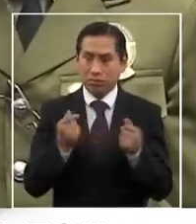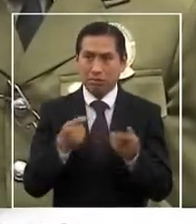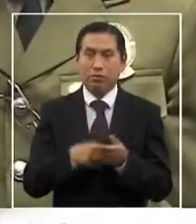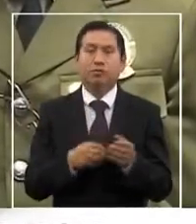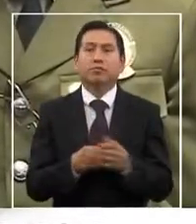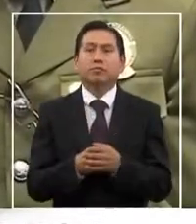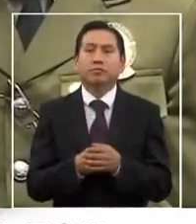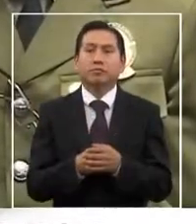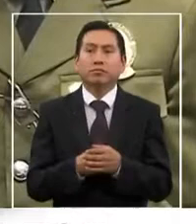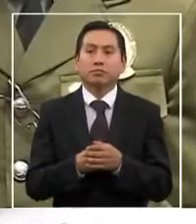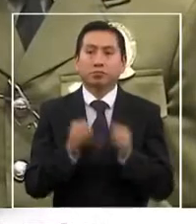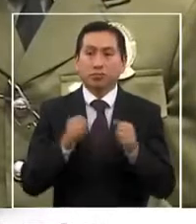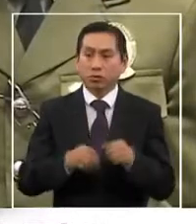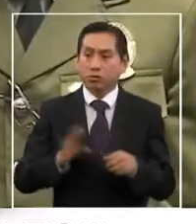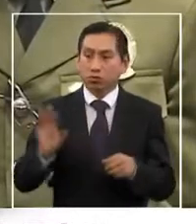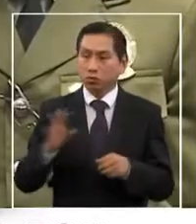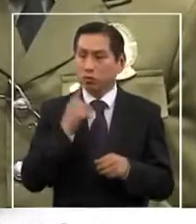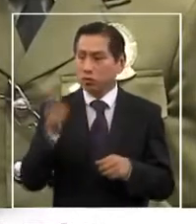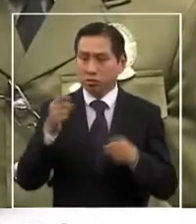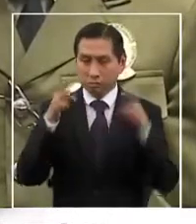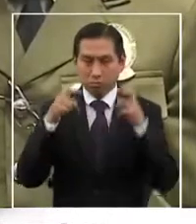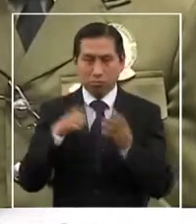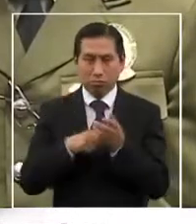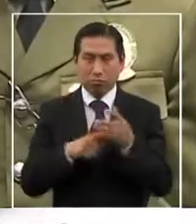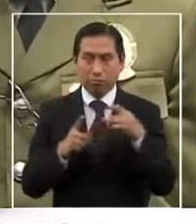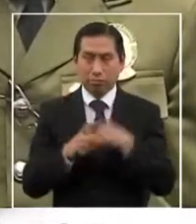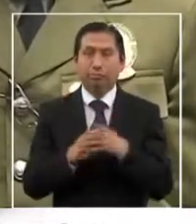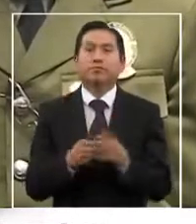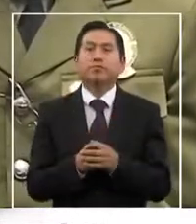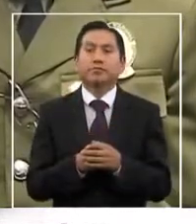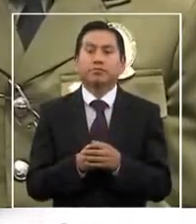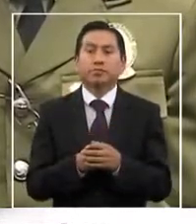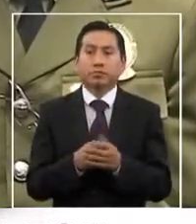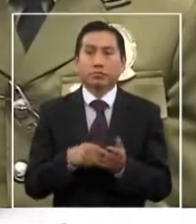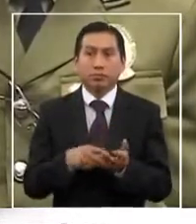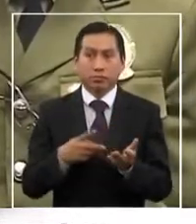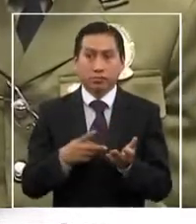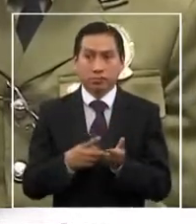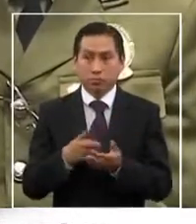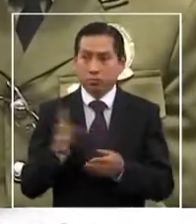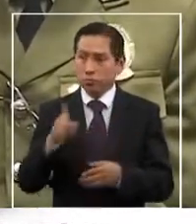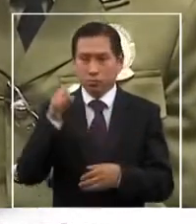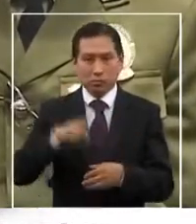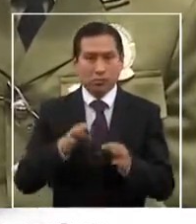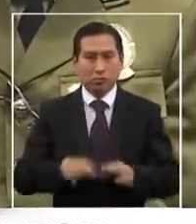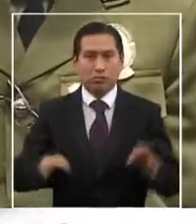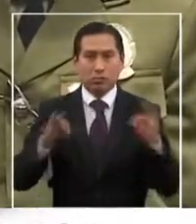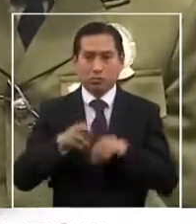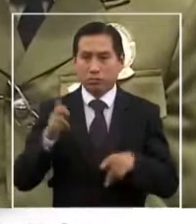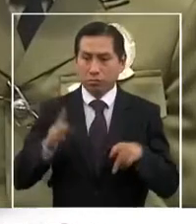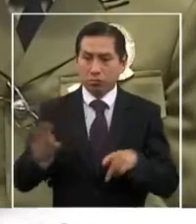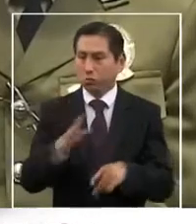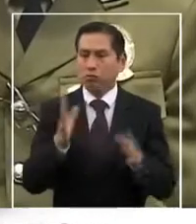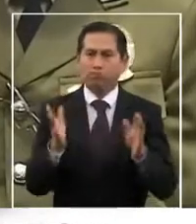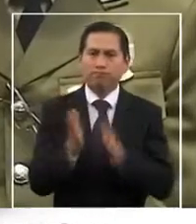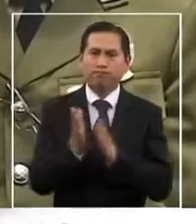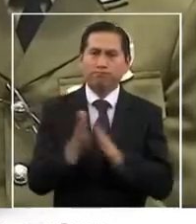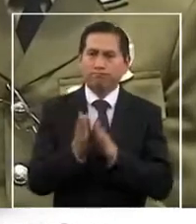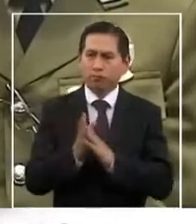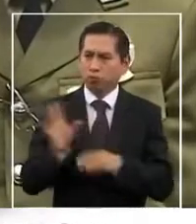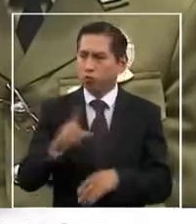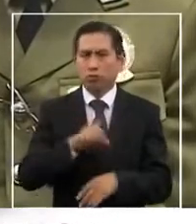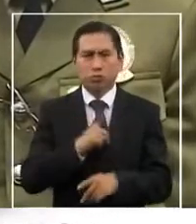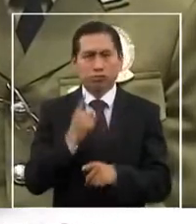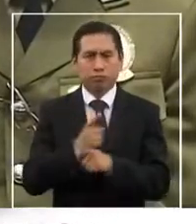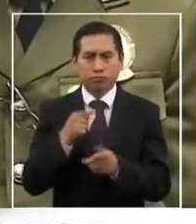inmediatamente para los que han investigado este trabajo, porque realmente se lo merecen. El pueblo les debe aplaudir a nuestros